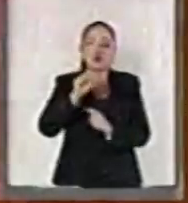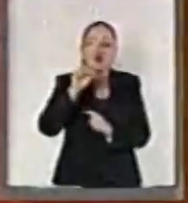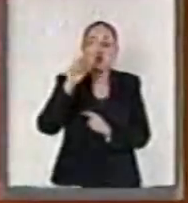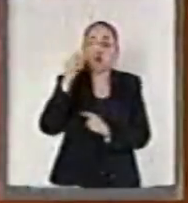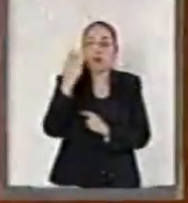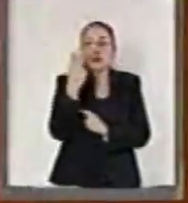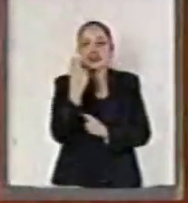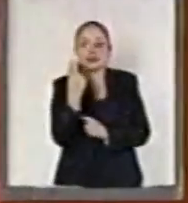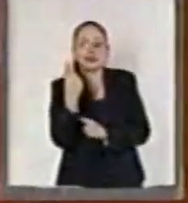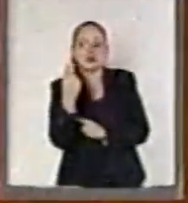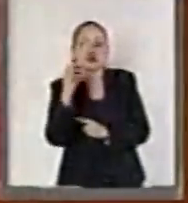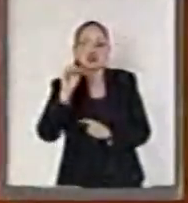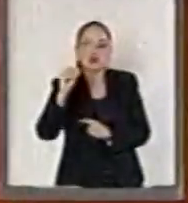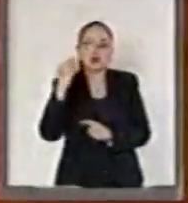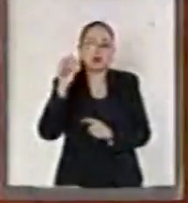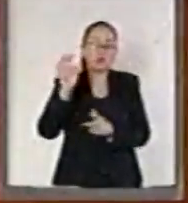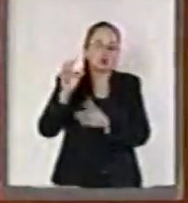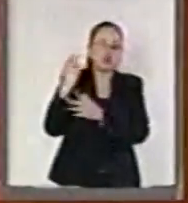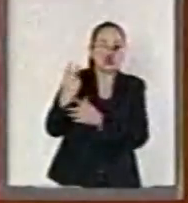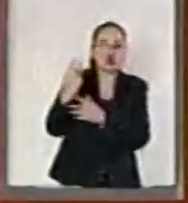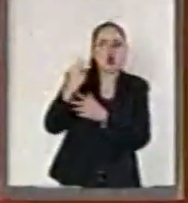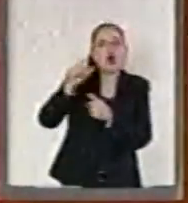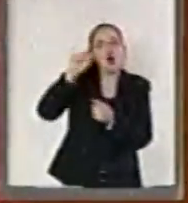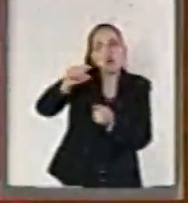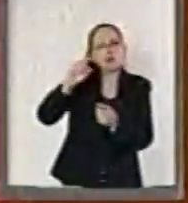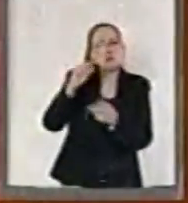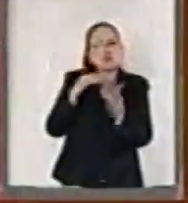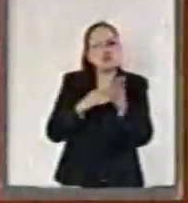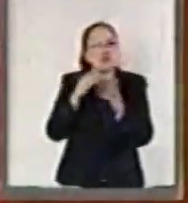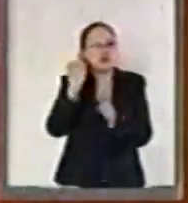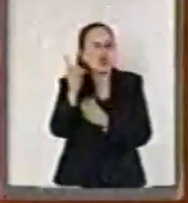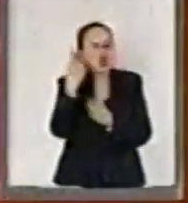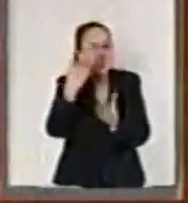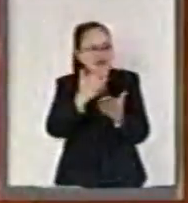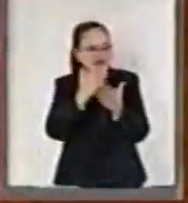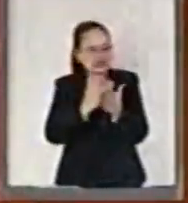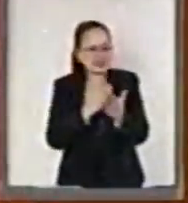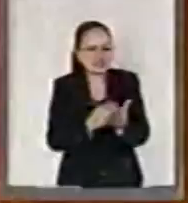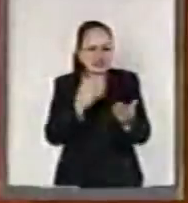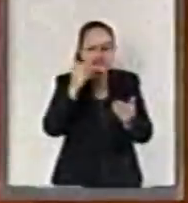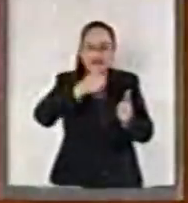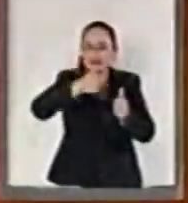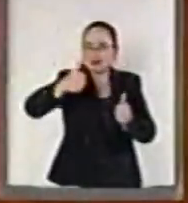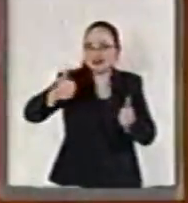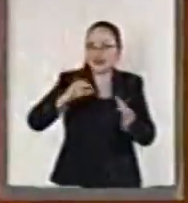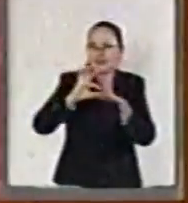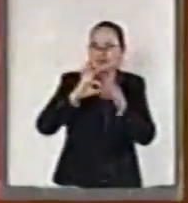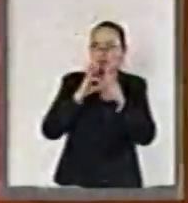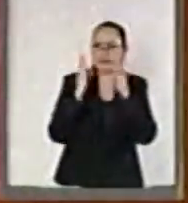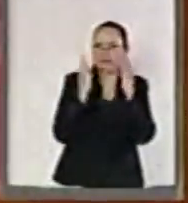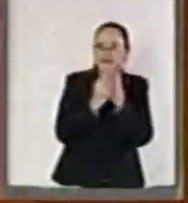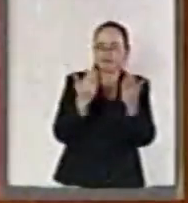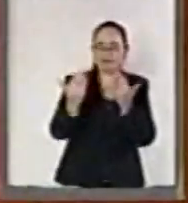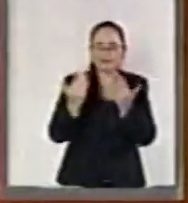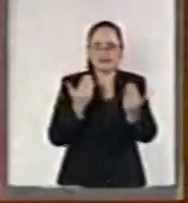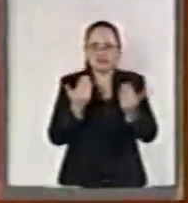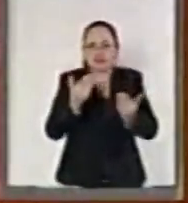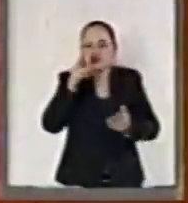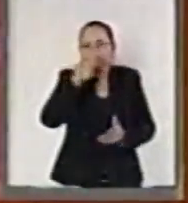0.2505 dólares por millón por cada BTU. Bueno, es una fórmula en